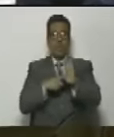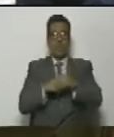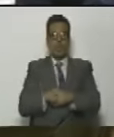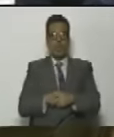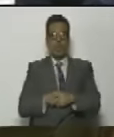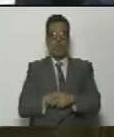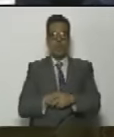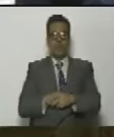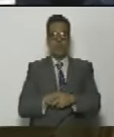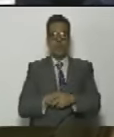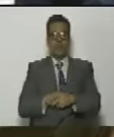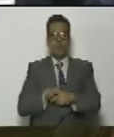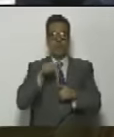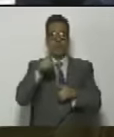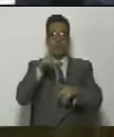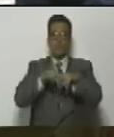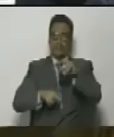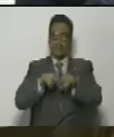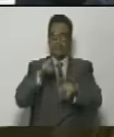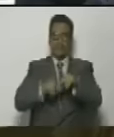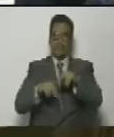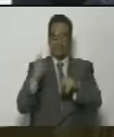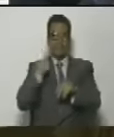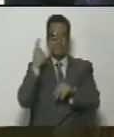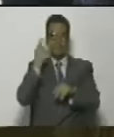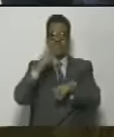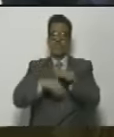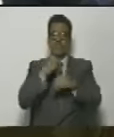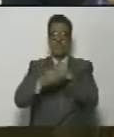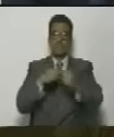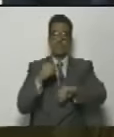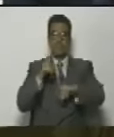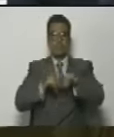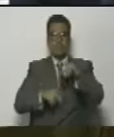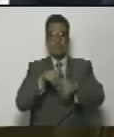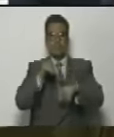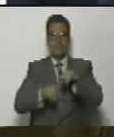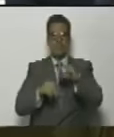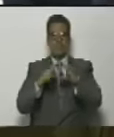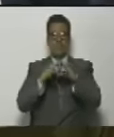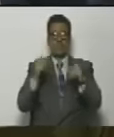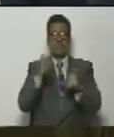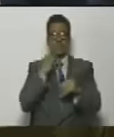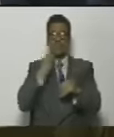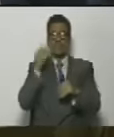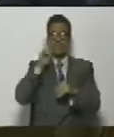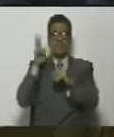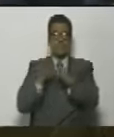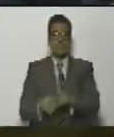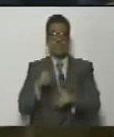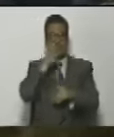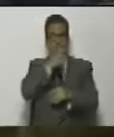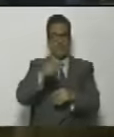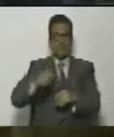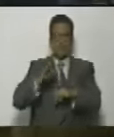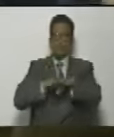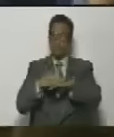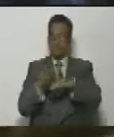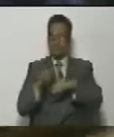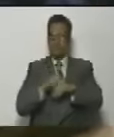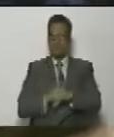de esta creación heroica, que ha sido además creación de toda la juventud venezolana y del pueblo, porque